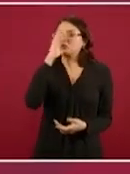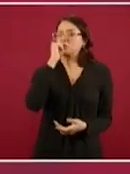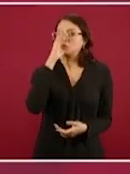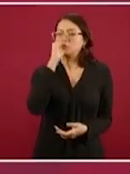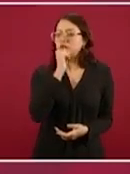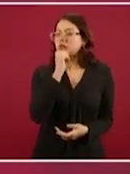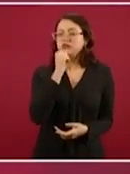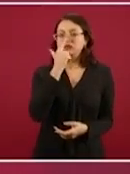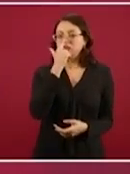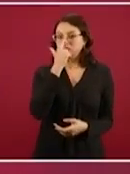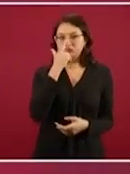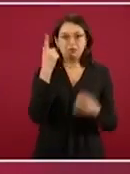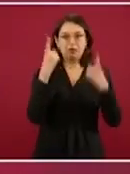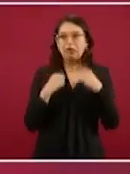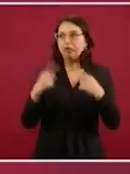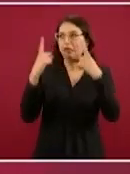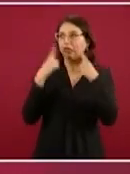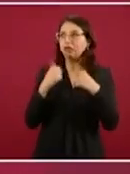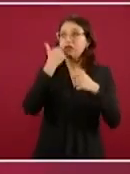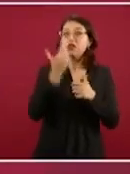proceso.